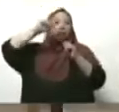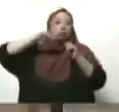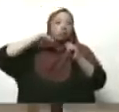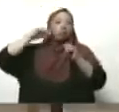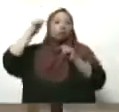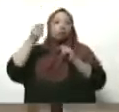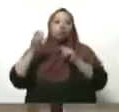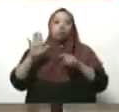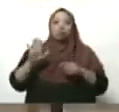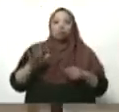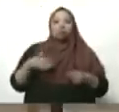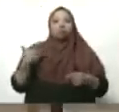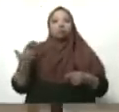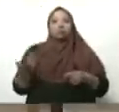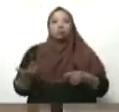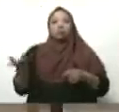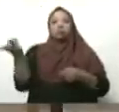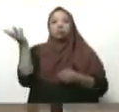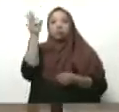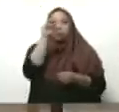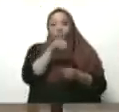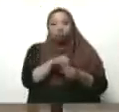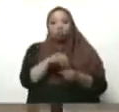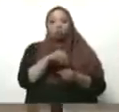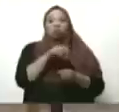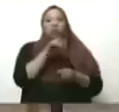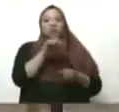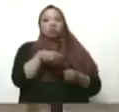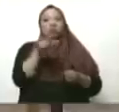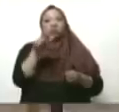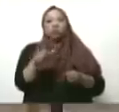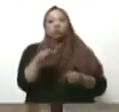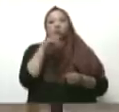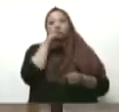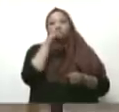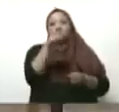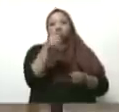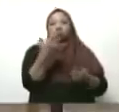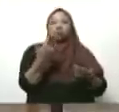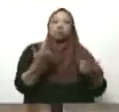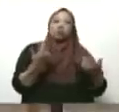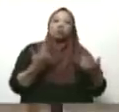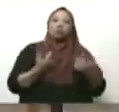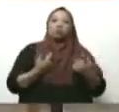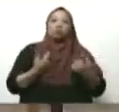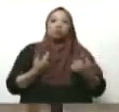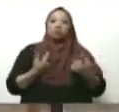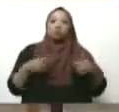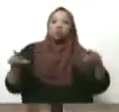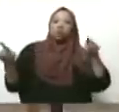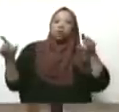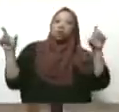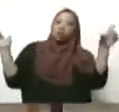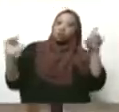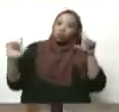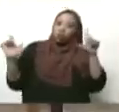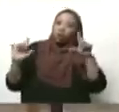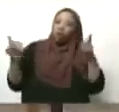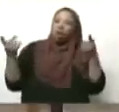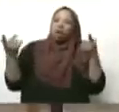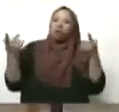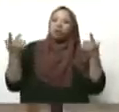supuestas entre comillas novelas narco novelas telenovela un arco